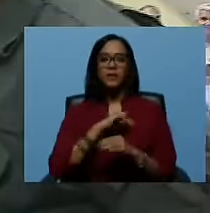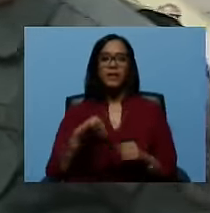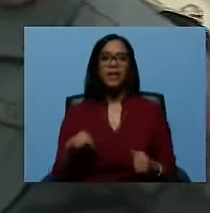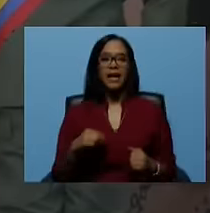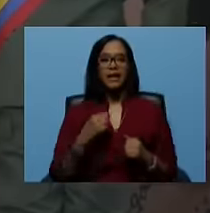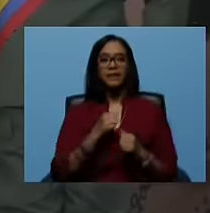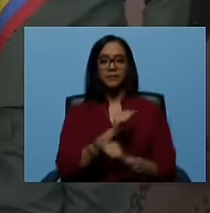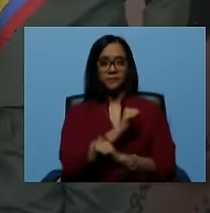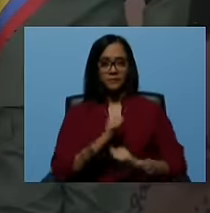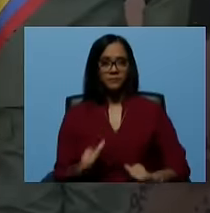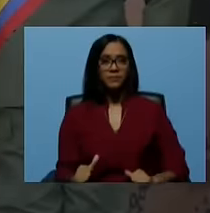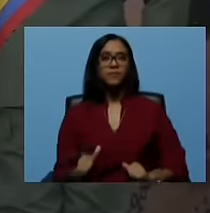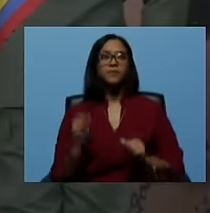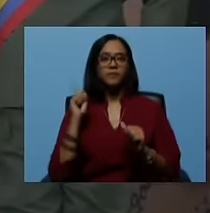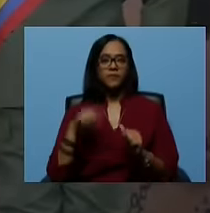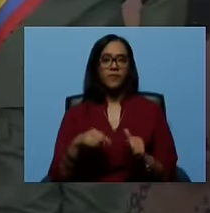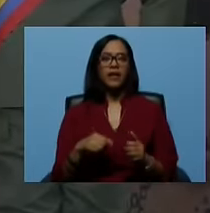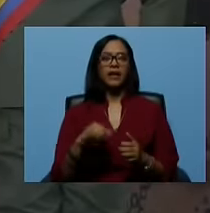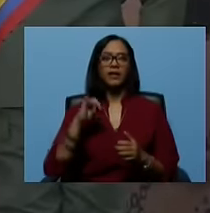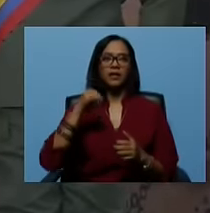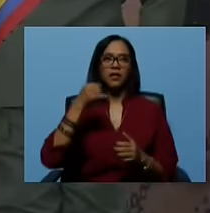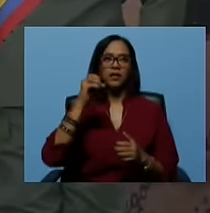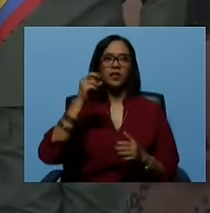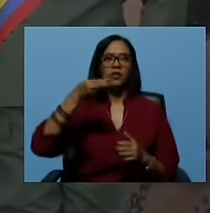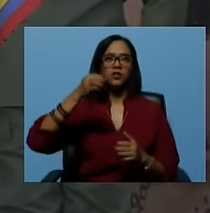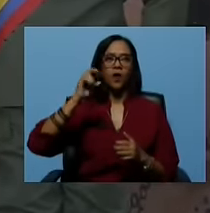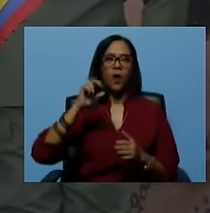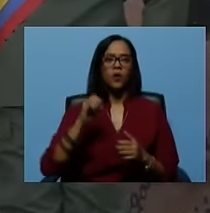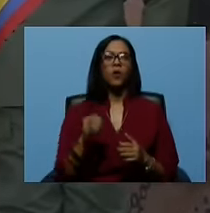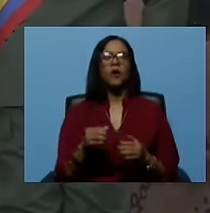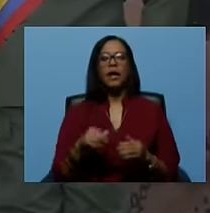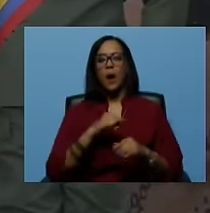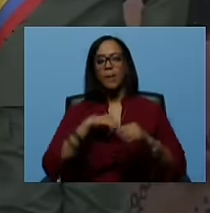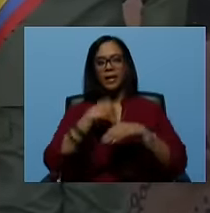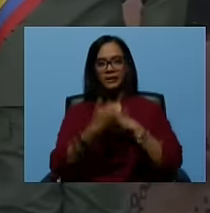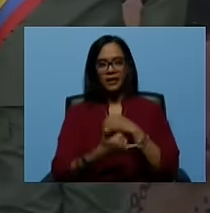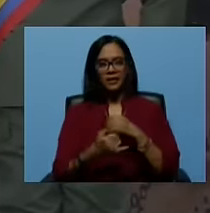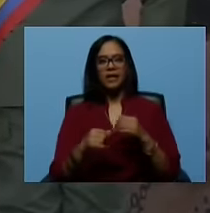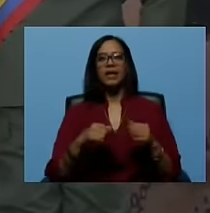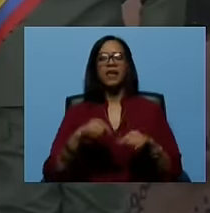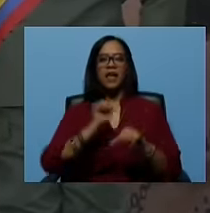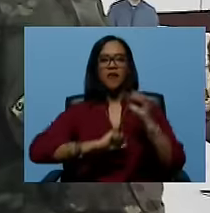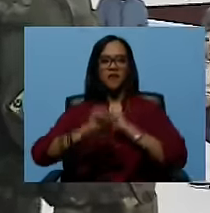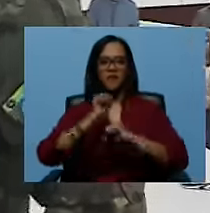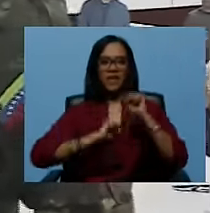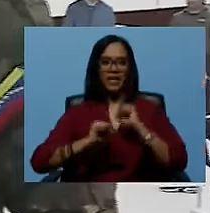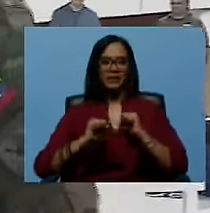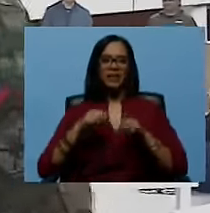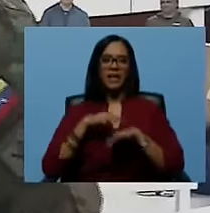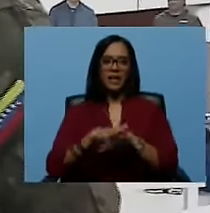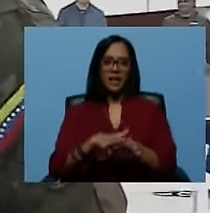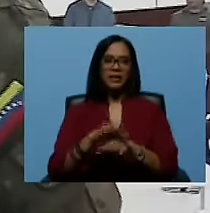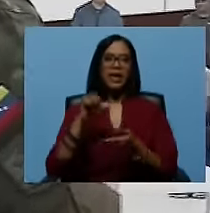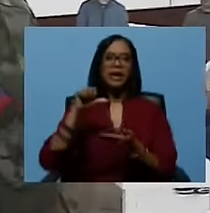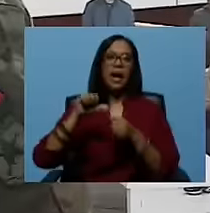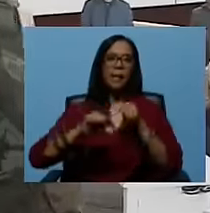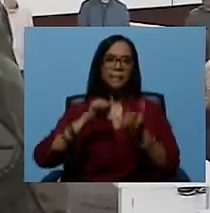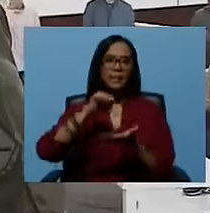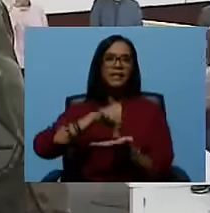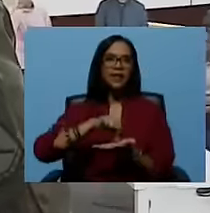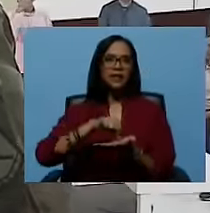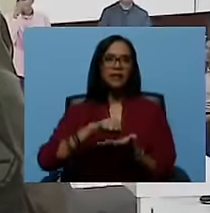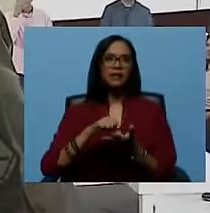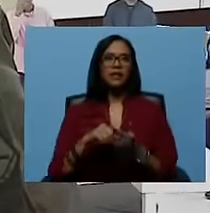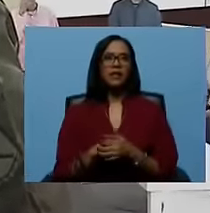igual manera es condecorado el mayor general Joan Alexandre Hernández Lares comandante de la región estratégica en defensa integral de la capital y la guardia